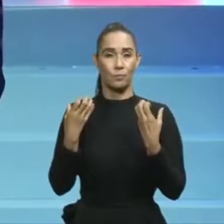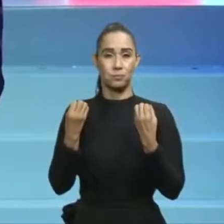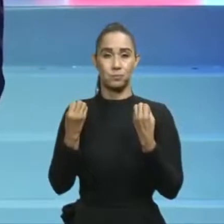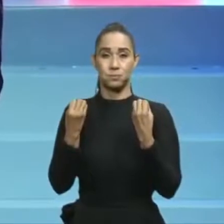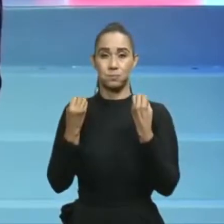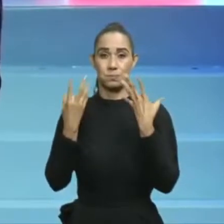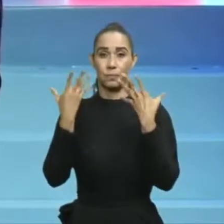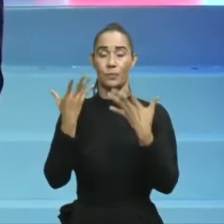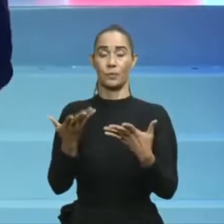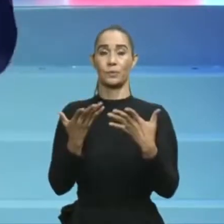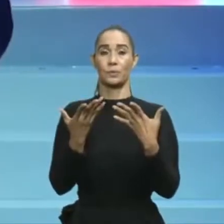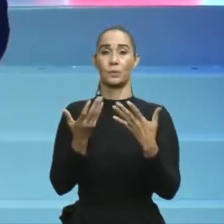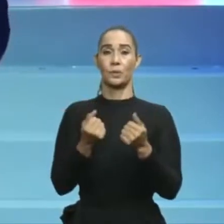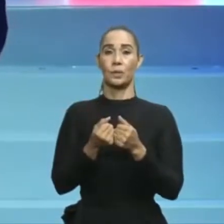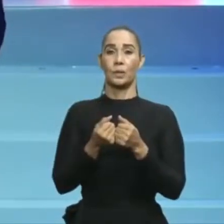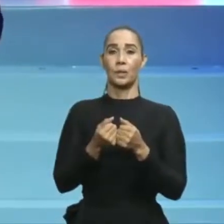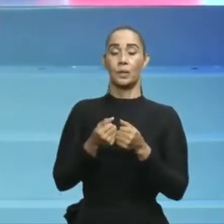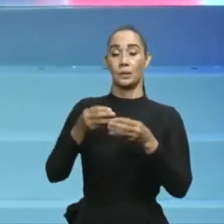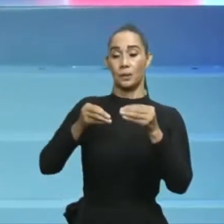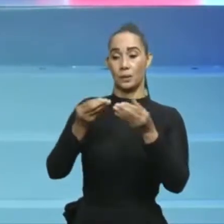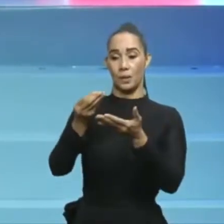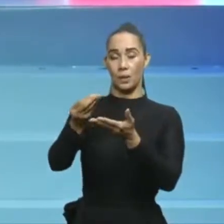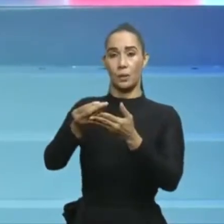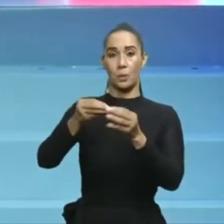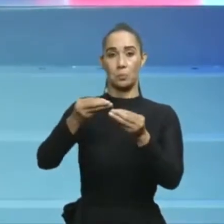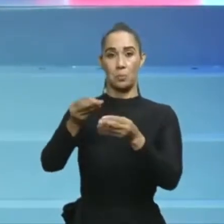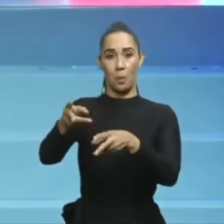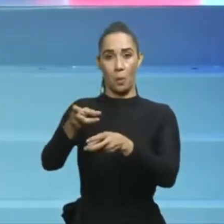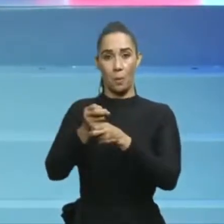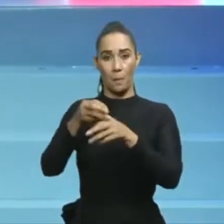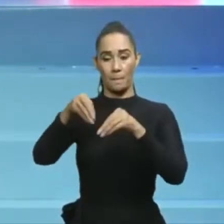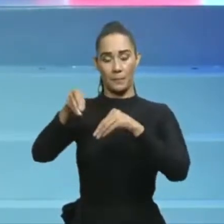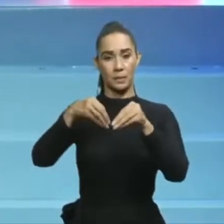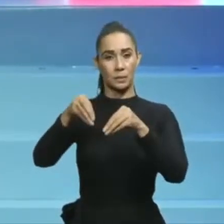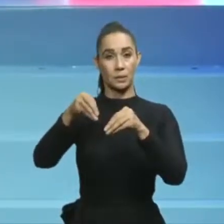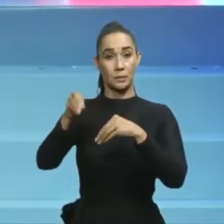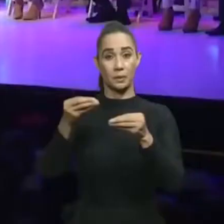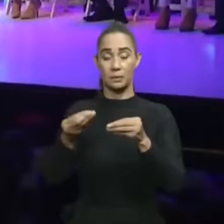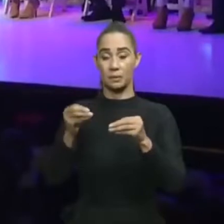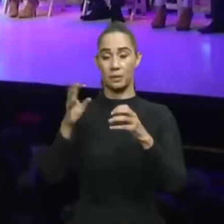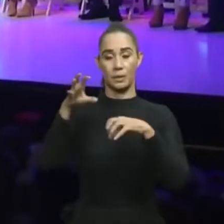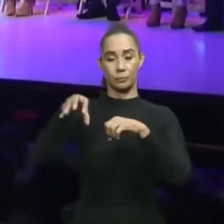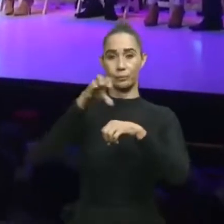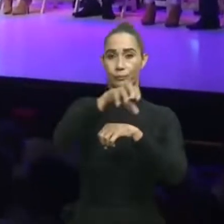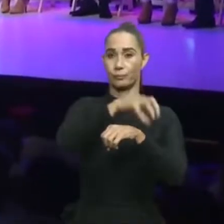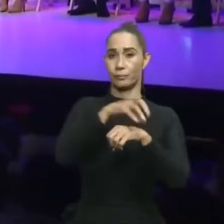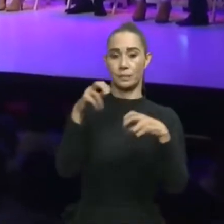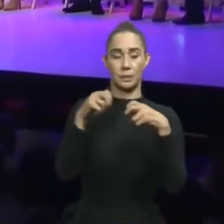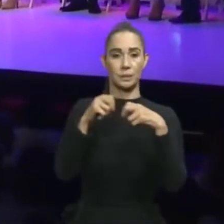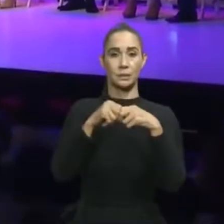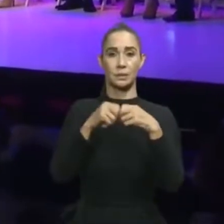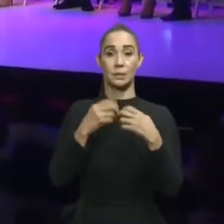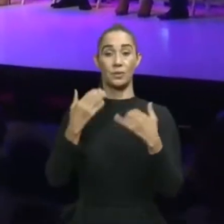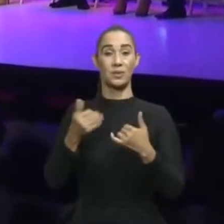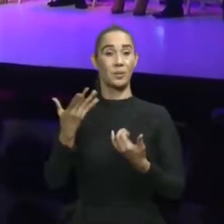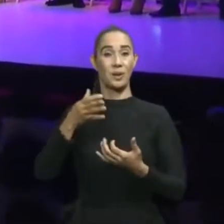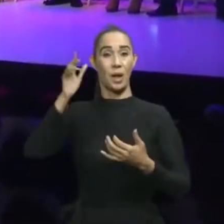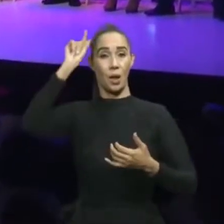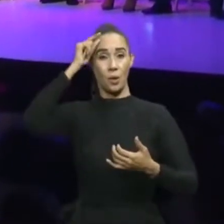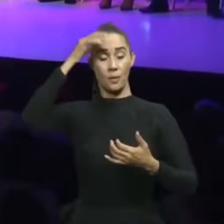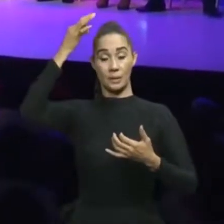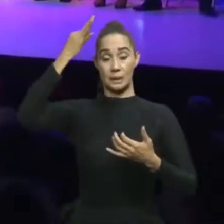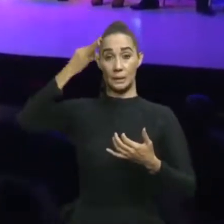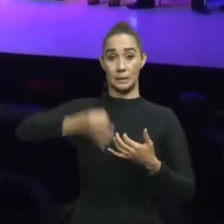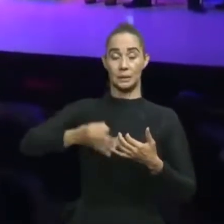precedentes el déficit entre compra y venta de energía de las empresas distribuidoras lo que obligará al gobierno a destinar cerca de